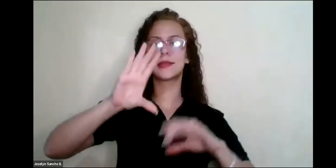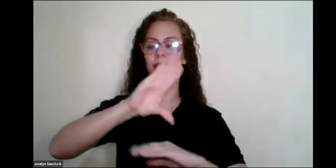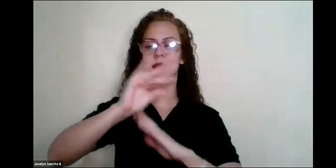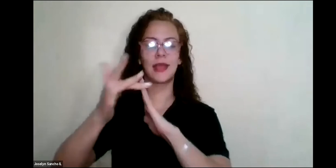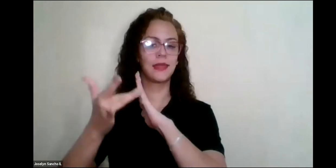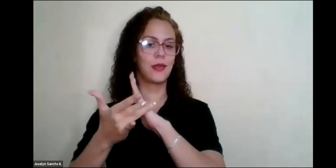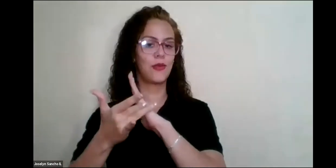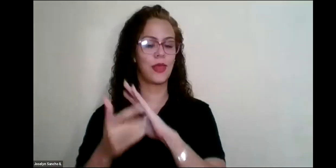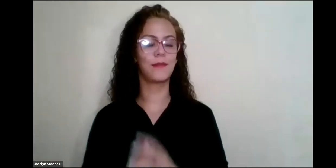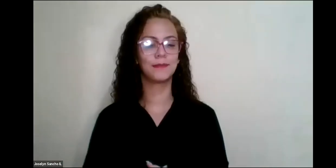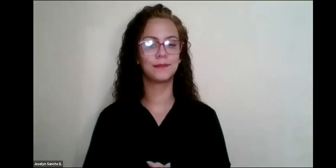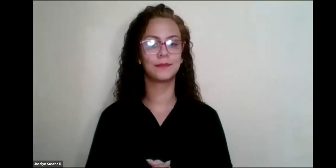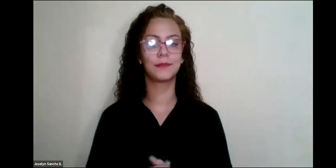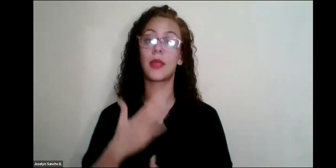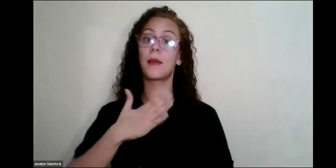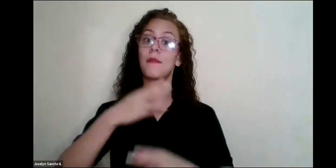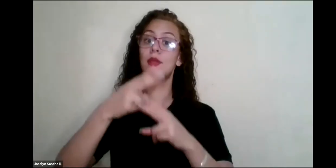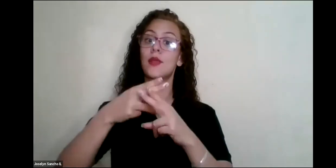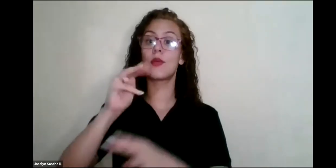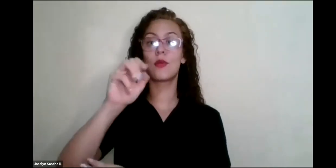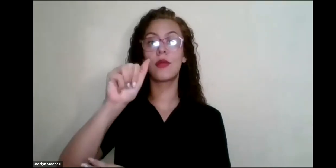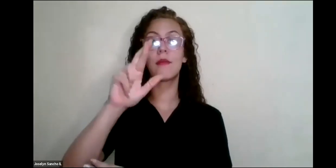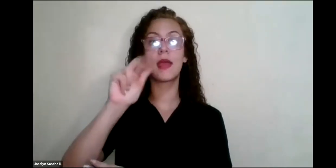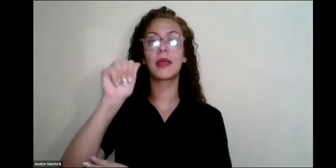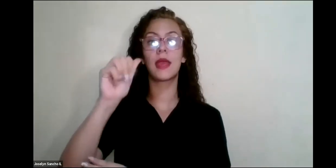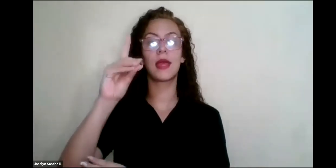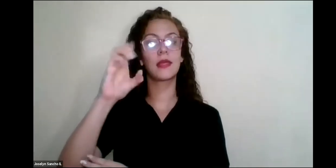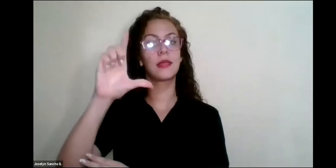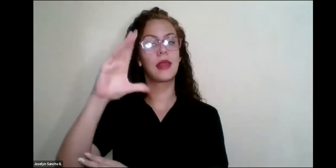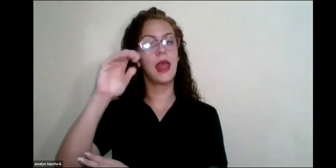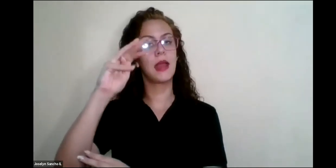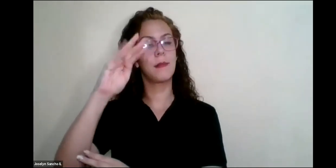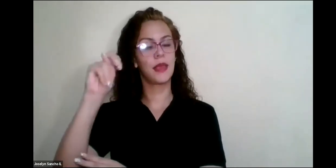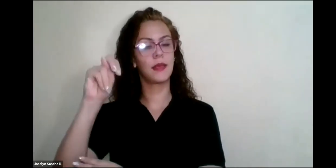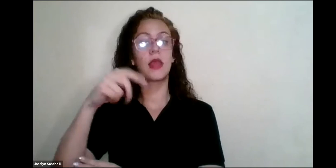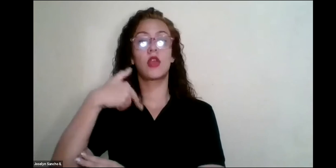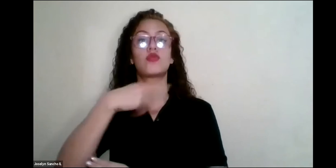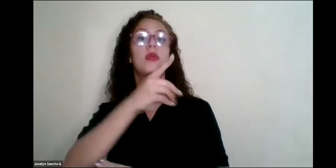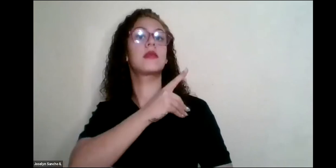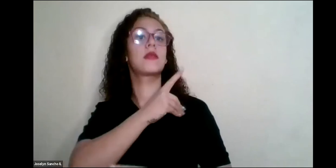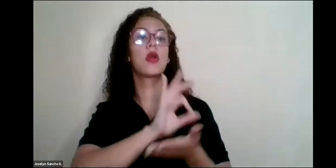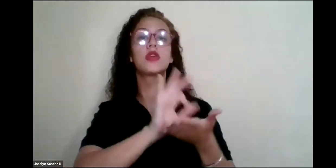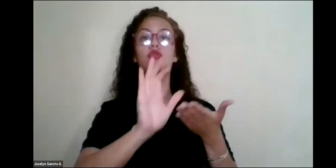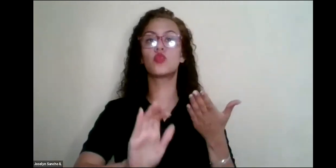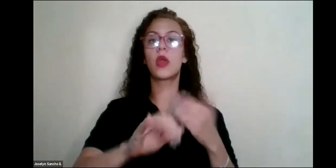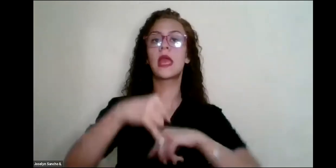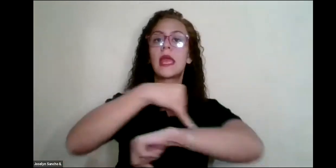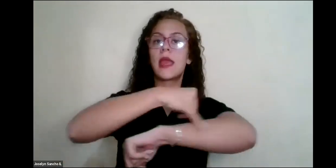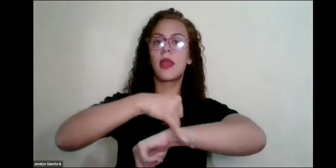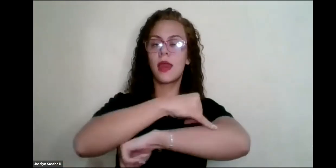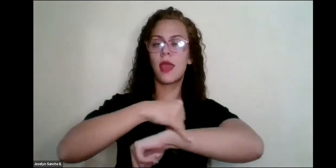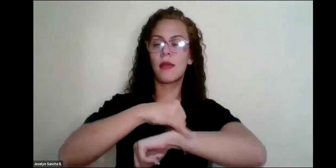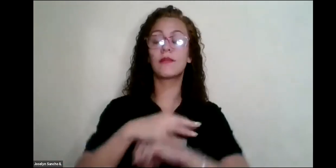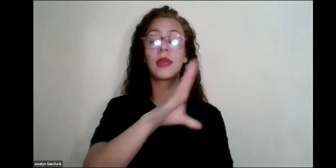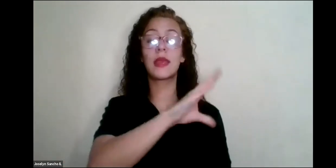Tecnología. Mi nombre es María del Carmen Gamboa, soy la directora de la Escuela de Ingeniería Informática